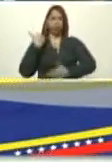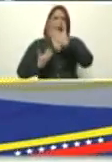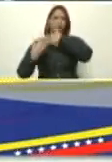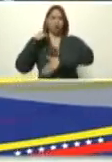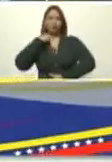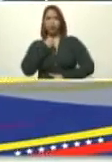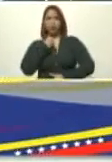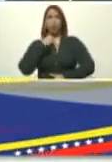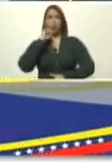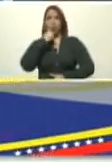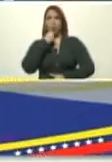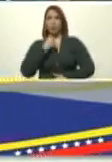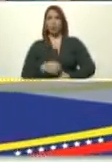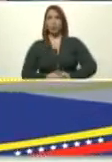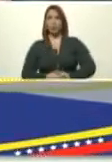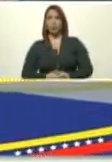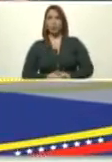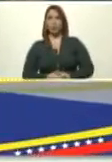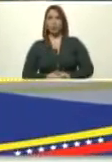Rusia,